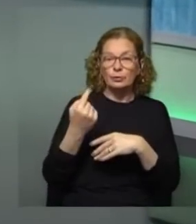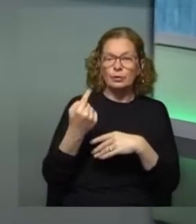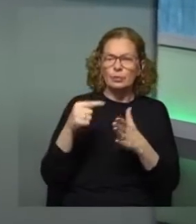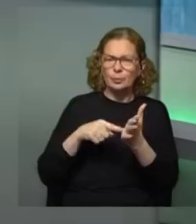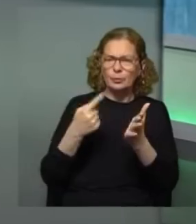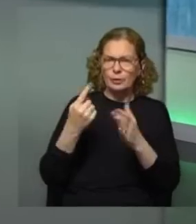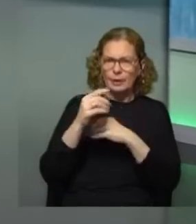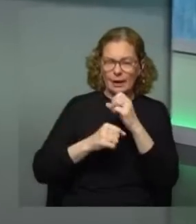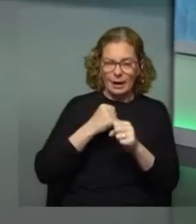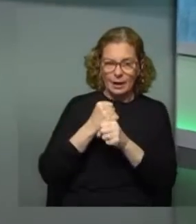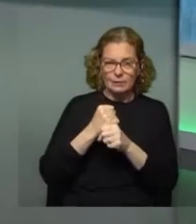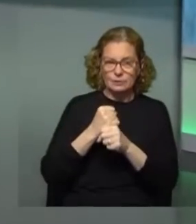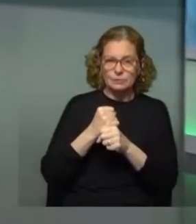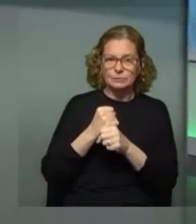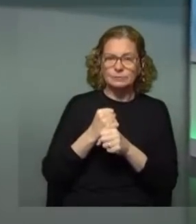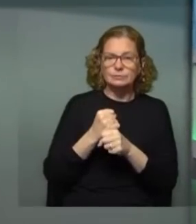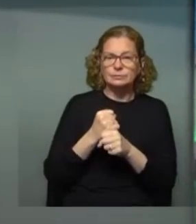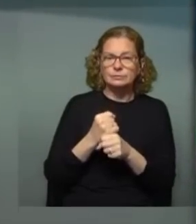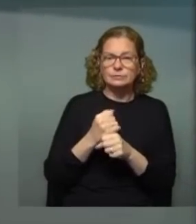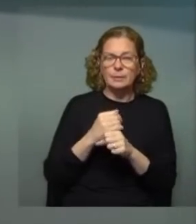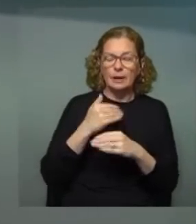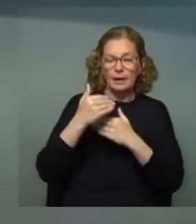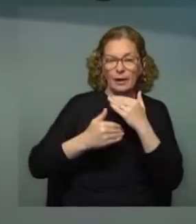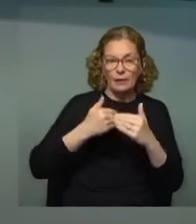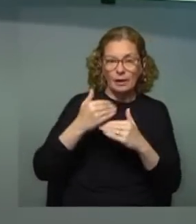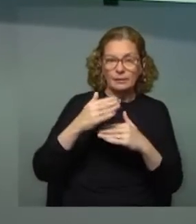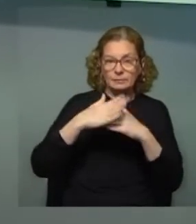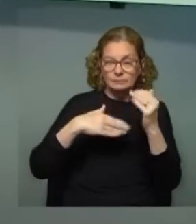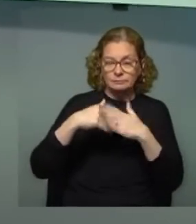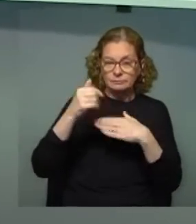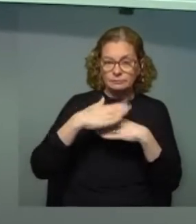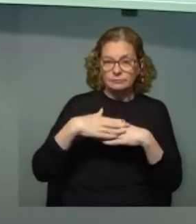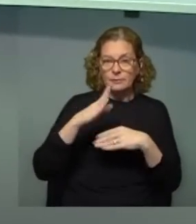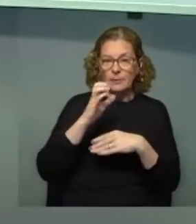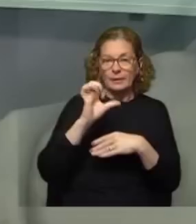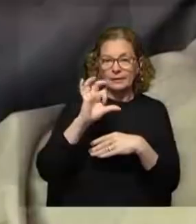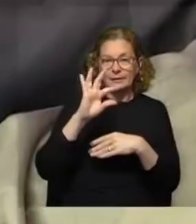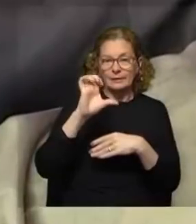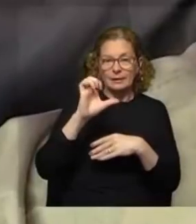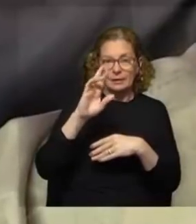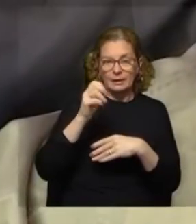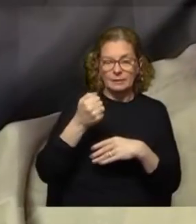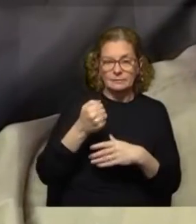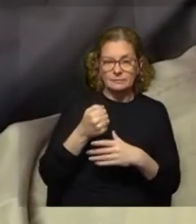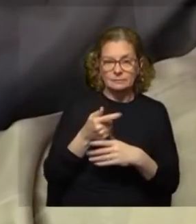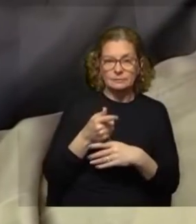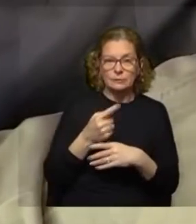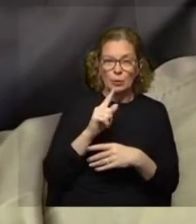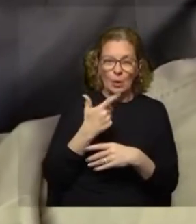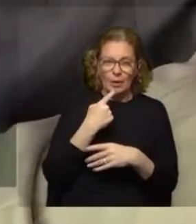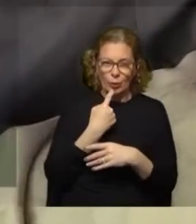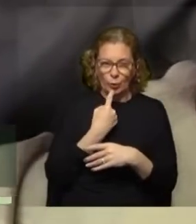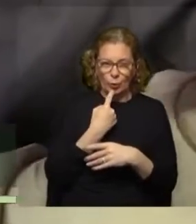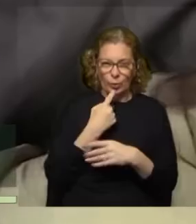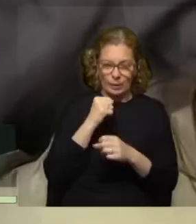en lo que va del año en buena medida debido al avance de las obras en la pastera indudablemente estamos